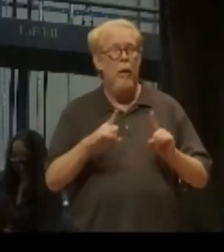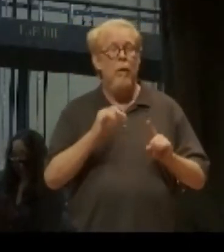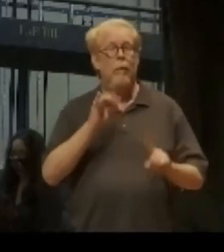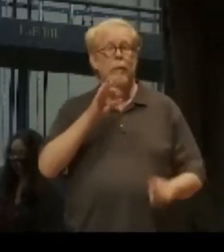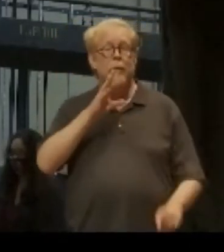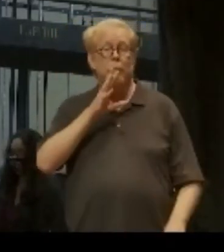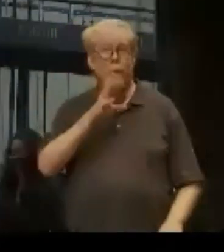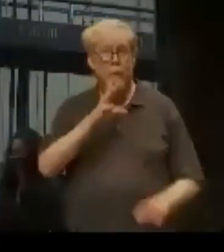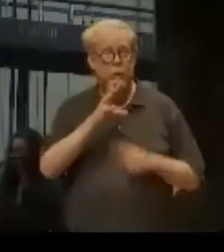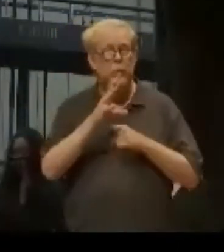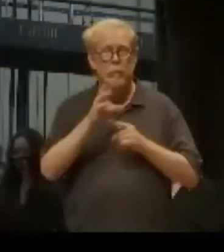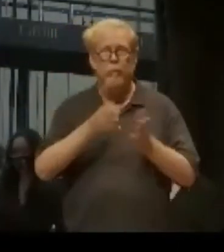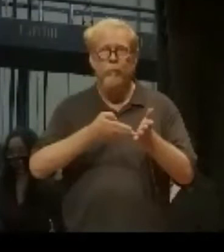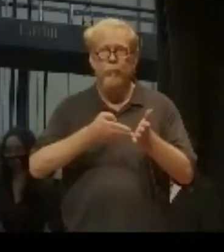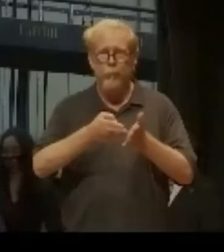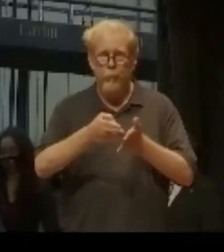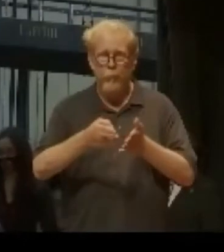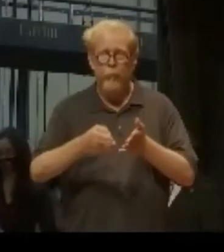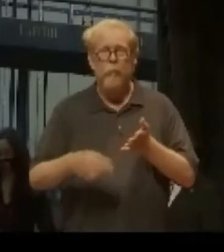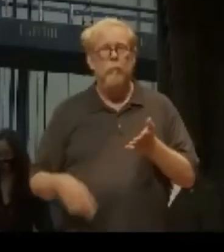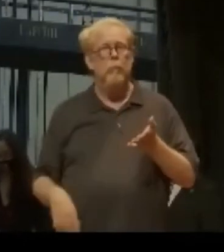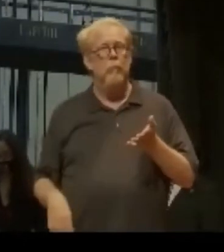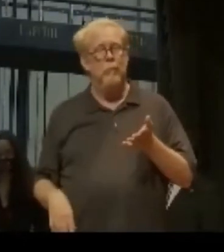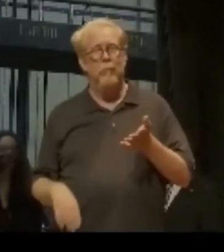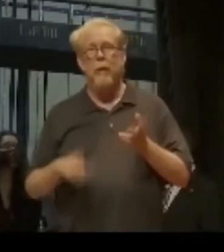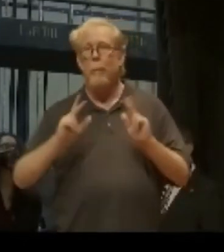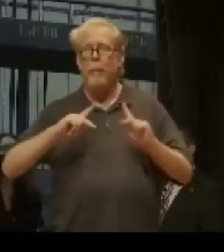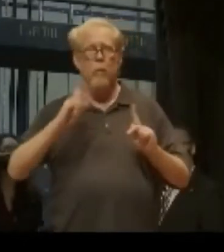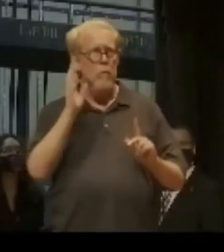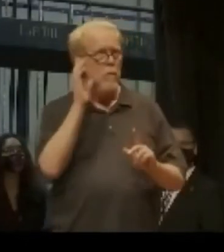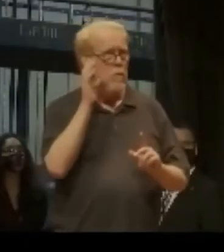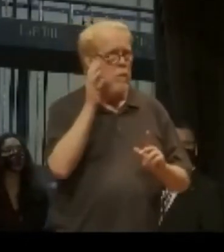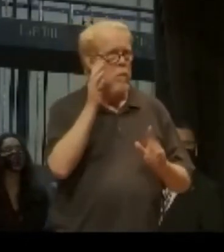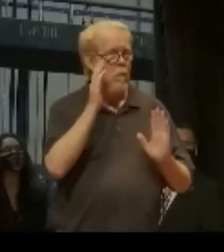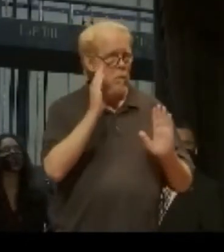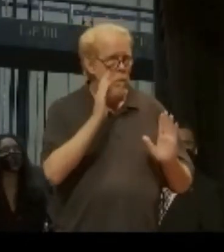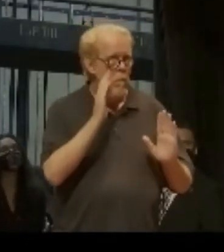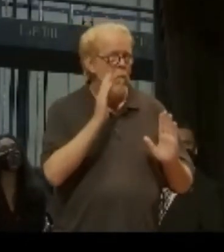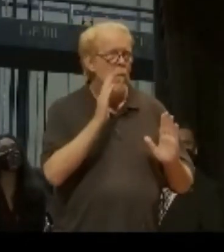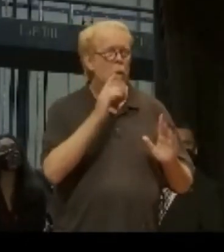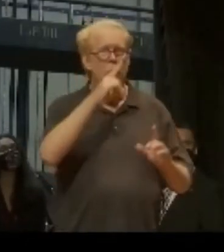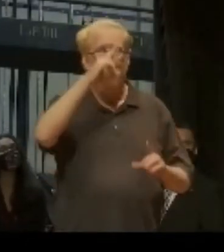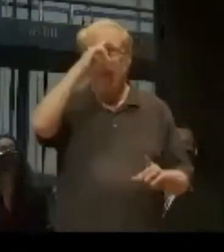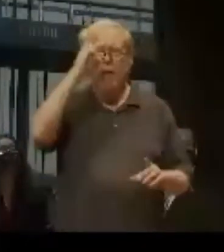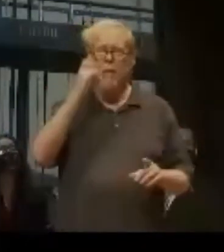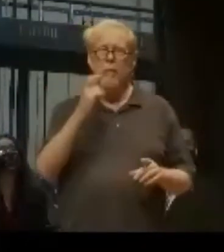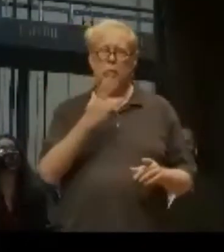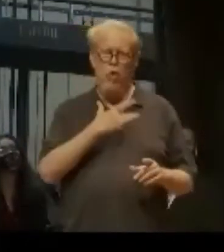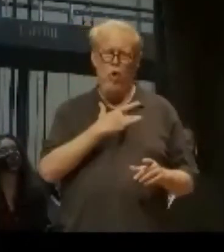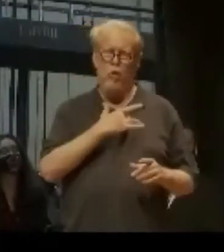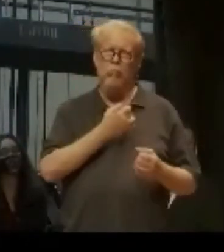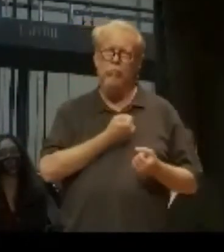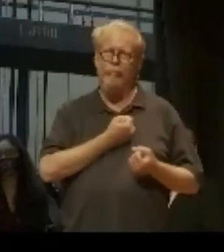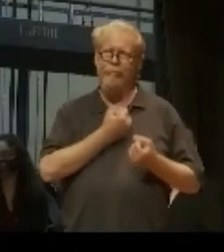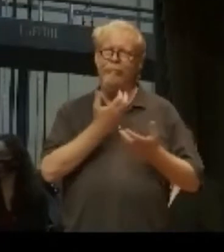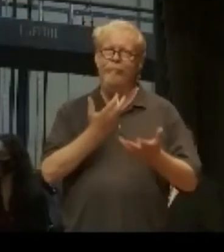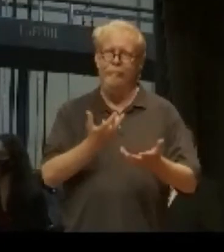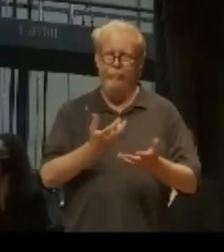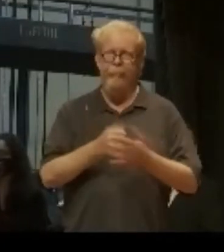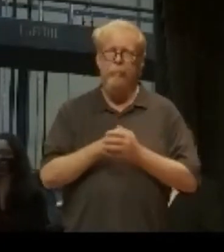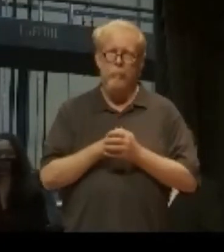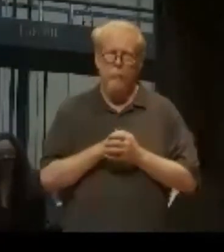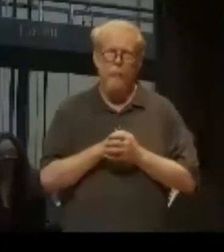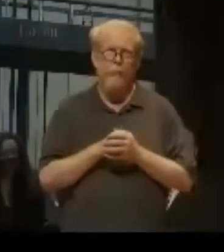calladito, pero cuando él habla, él siempre dice la verdad con integridad y las personas lo escuchan. Y eso es porque él habla desde su